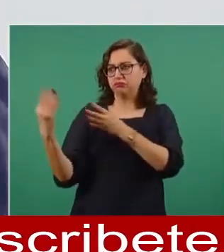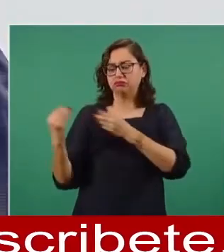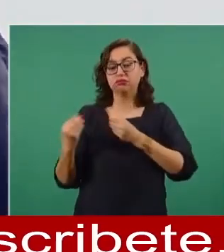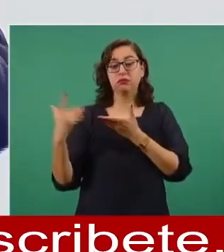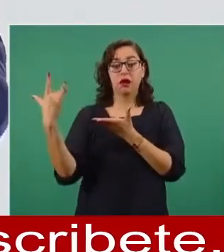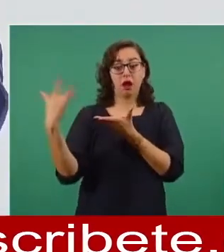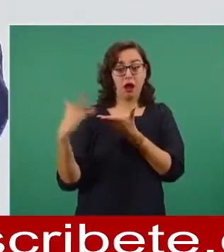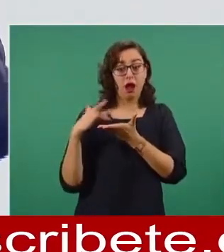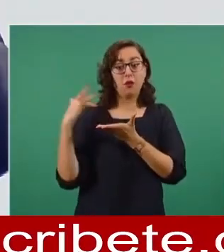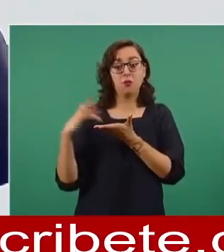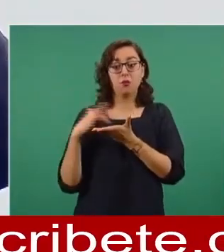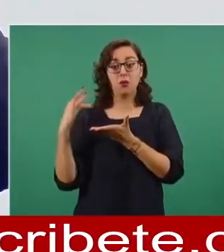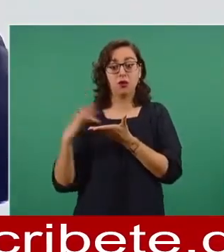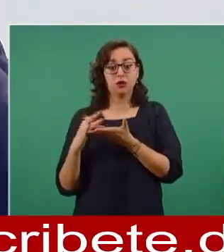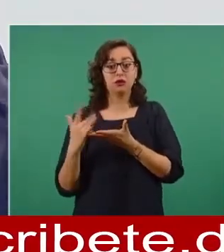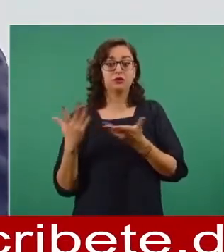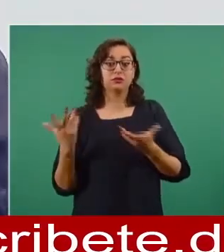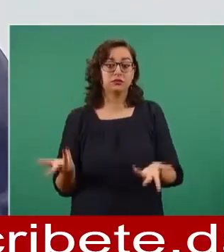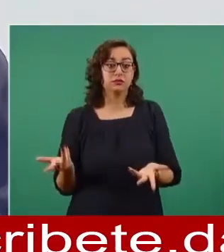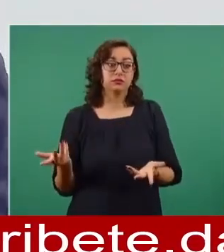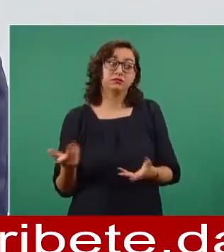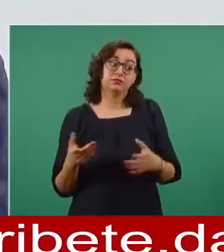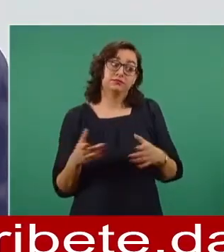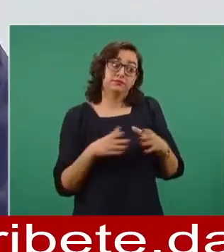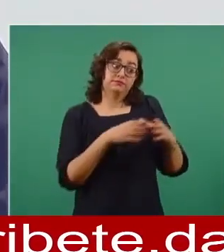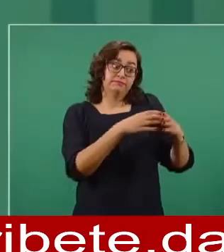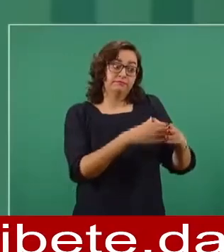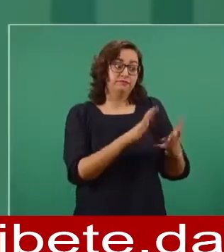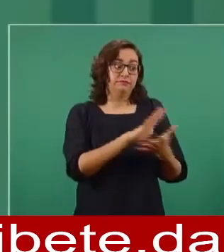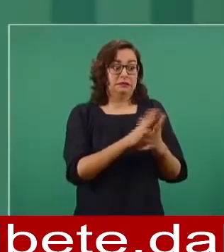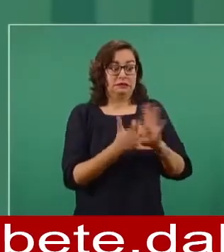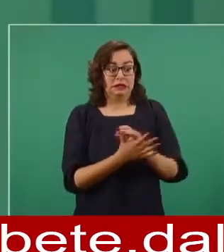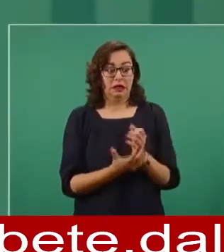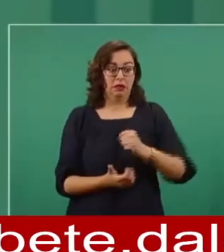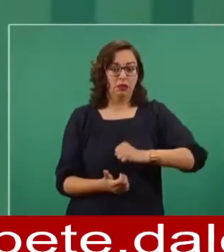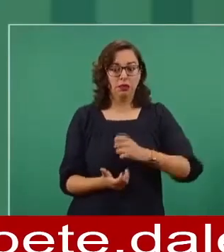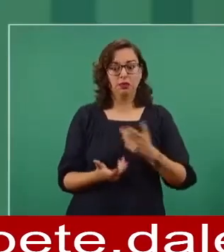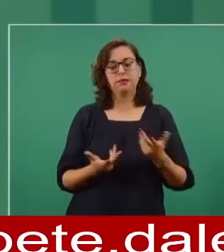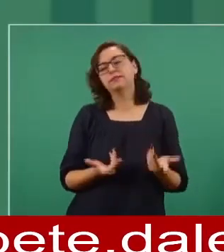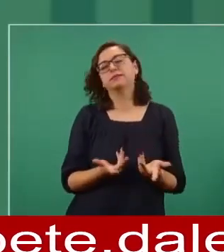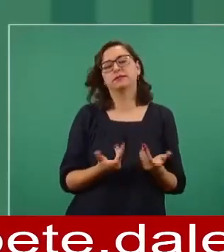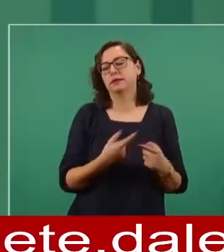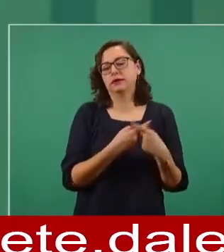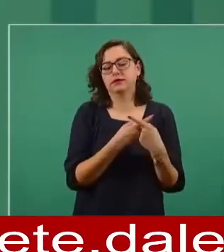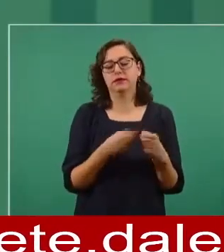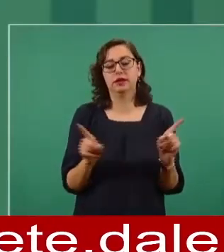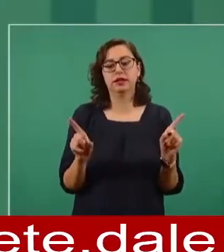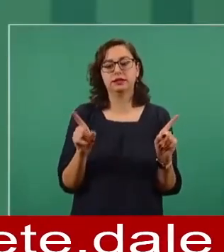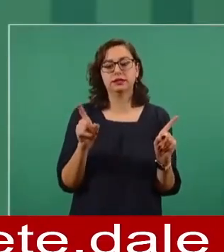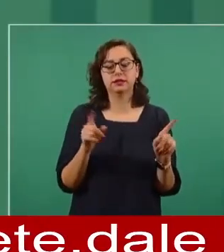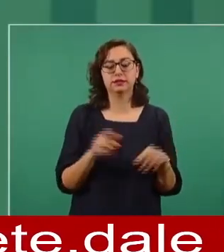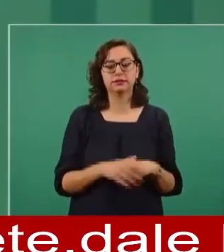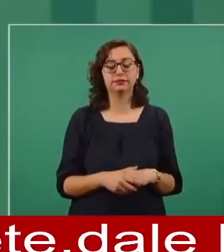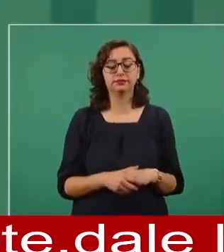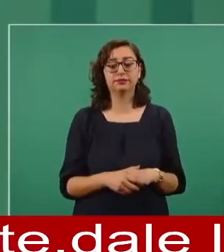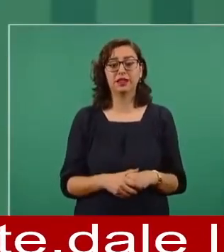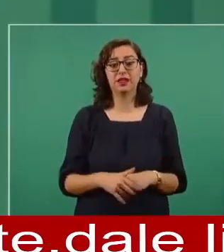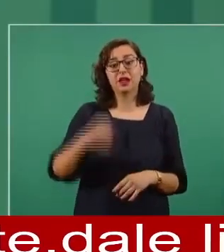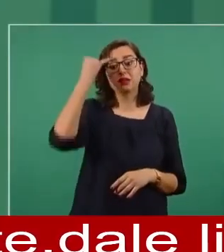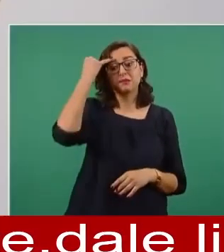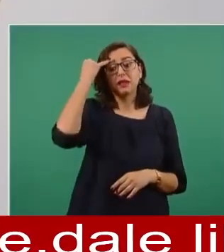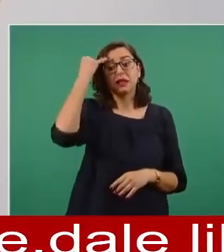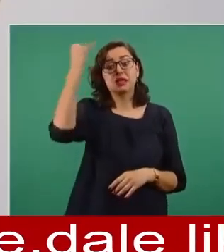Pero los traficantes de influencia, imagínense, los periodistas que ganaban y todavía